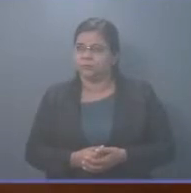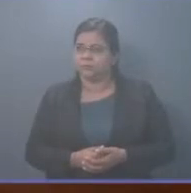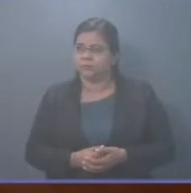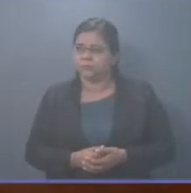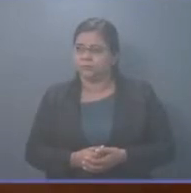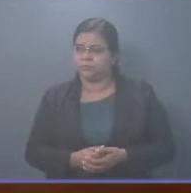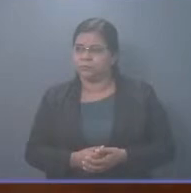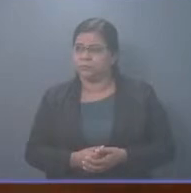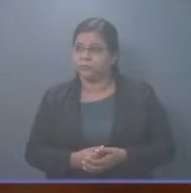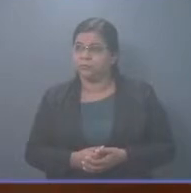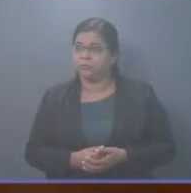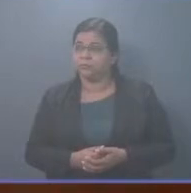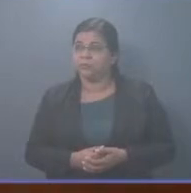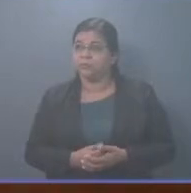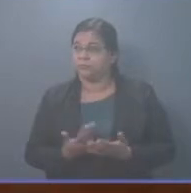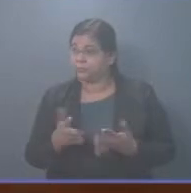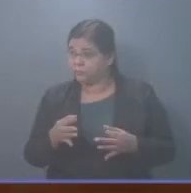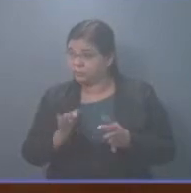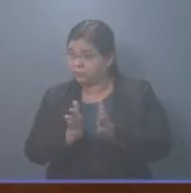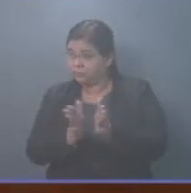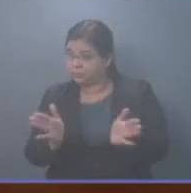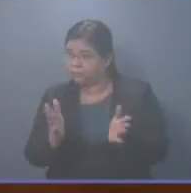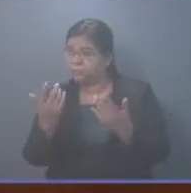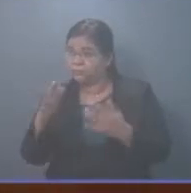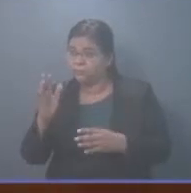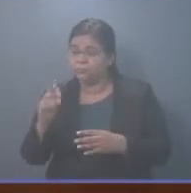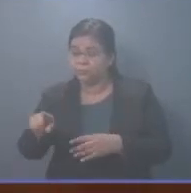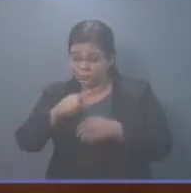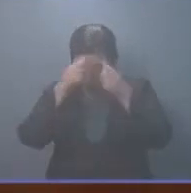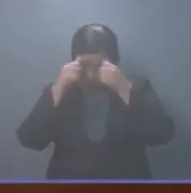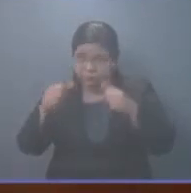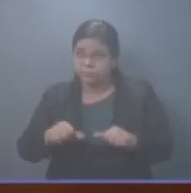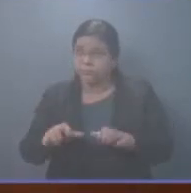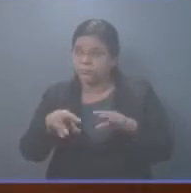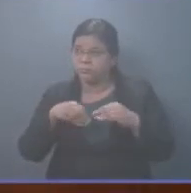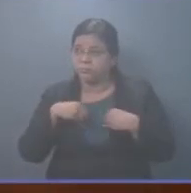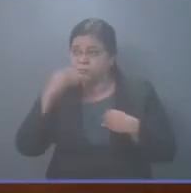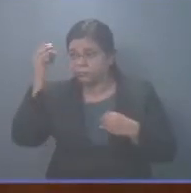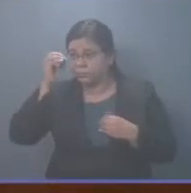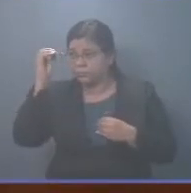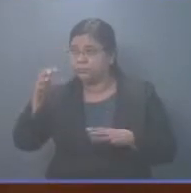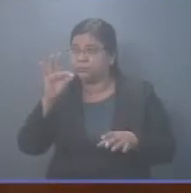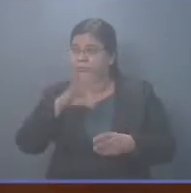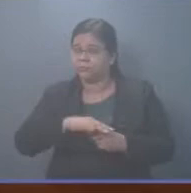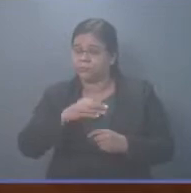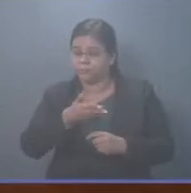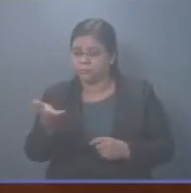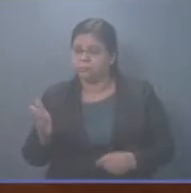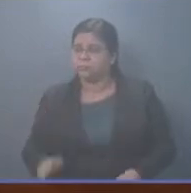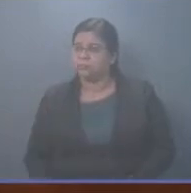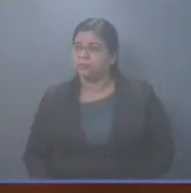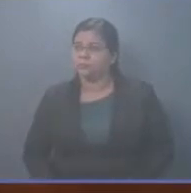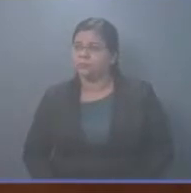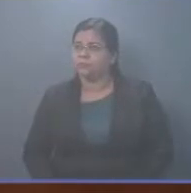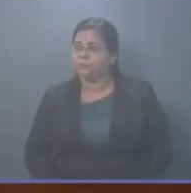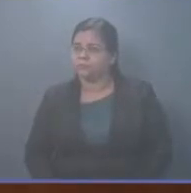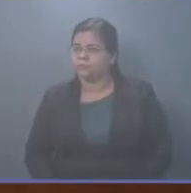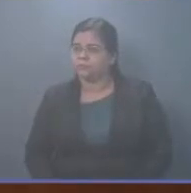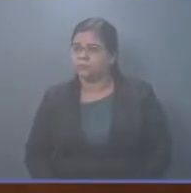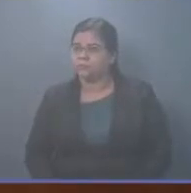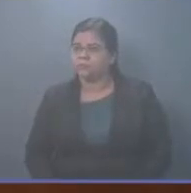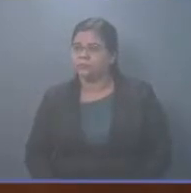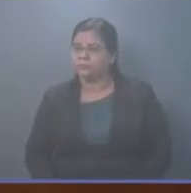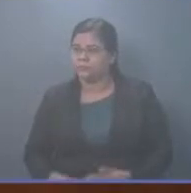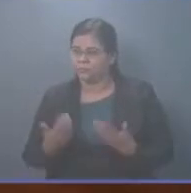da un compromiso todavía más grande. Los que estén de acuerdo con aceptar esta observación, favor emitir su voto.